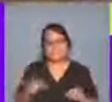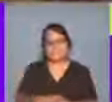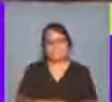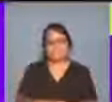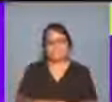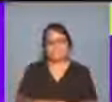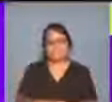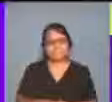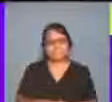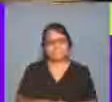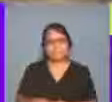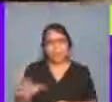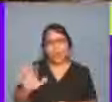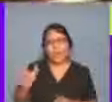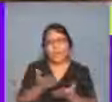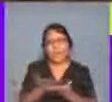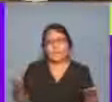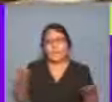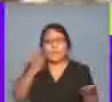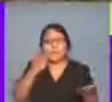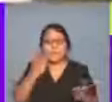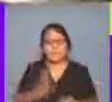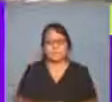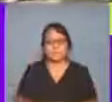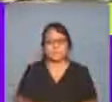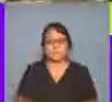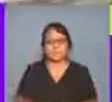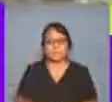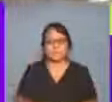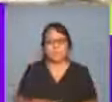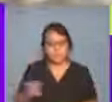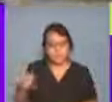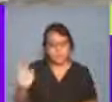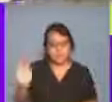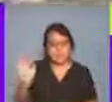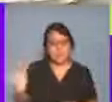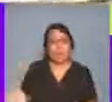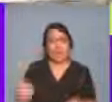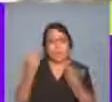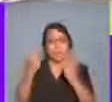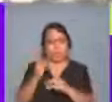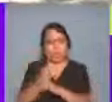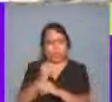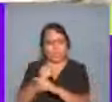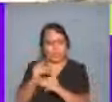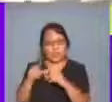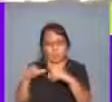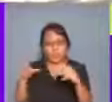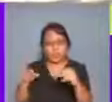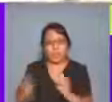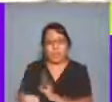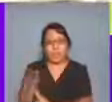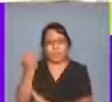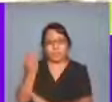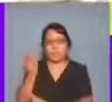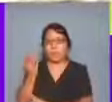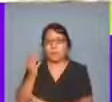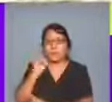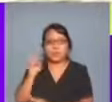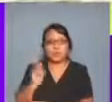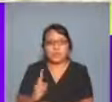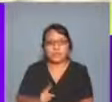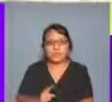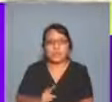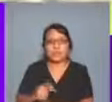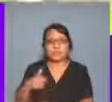ver qué tal Buenas tardes se enteró de que aumentó el boleto del colectivo hoy no no me enteré